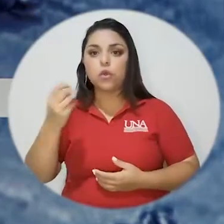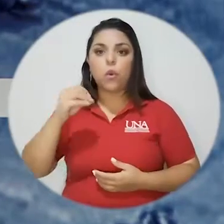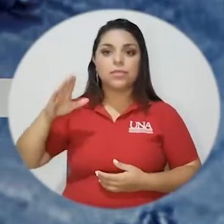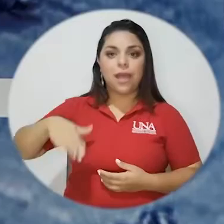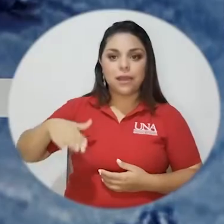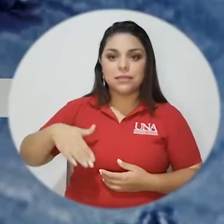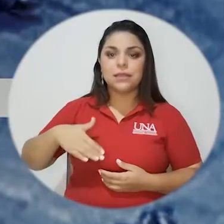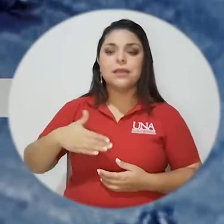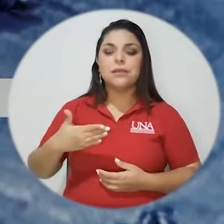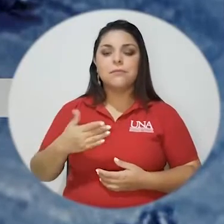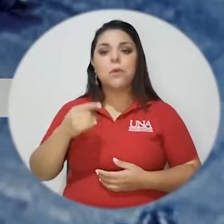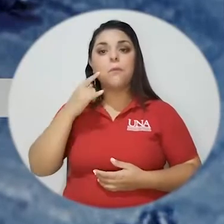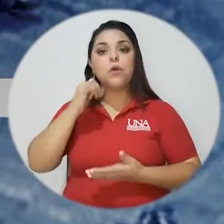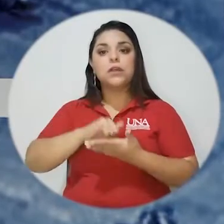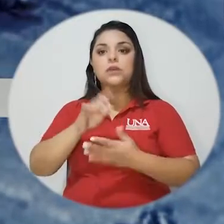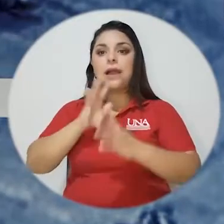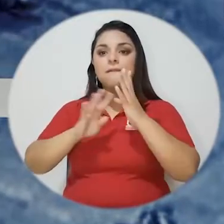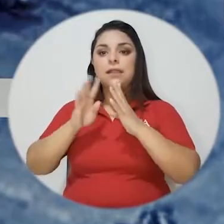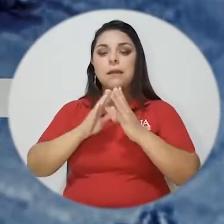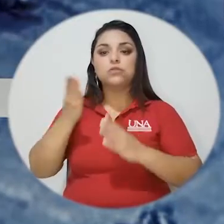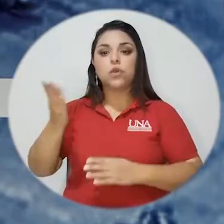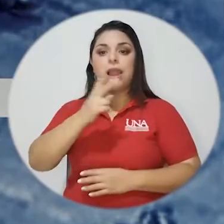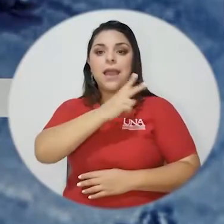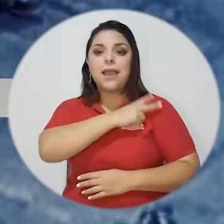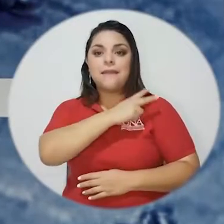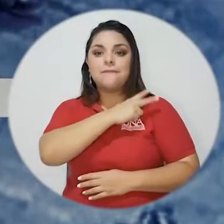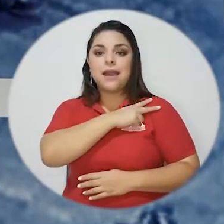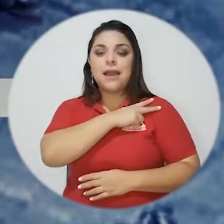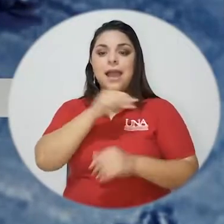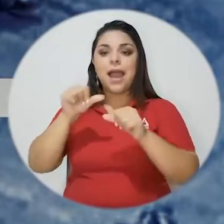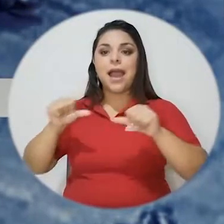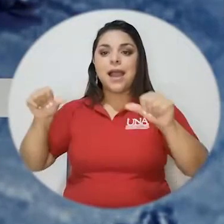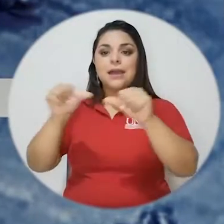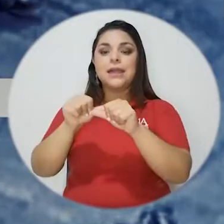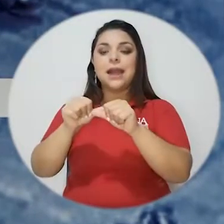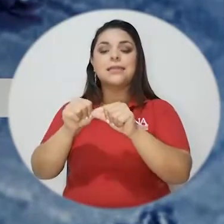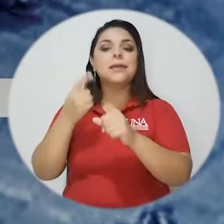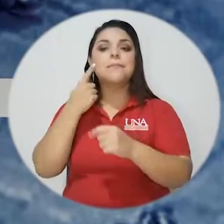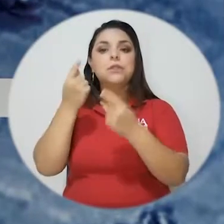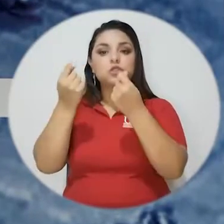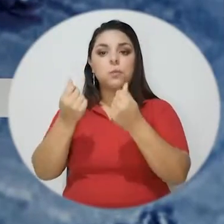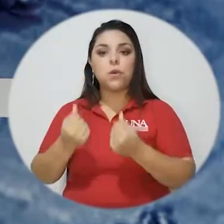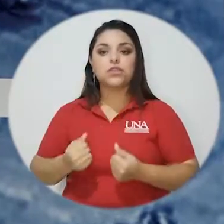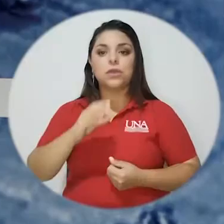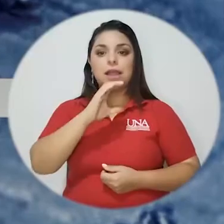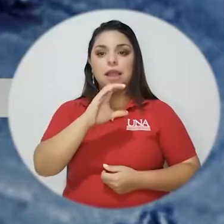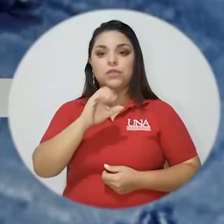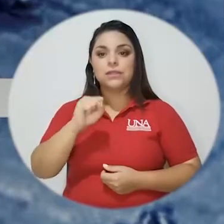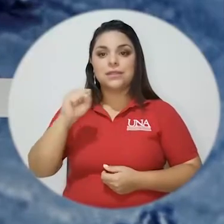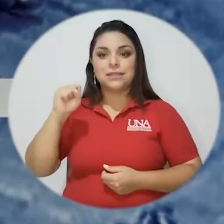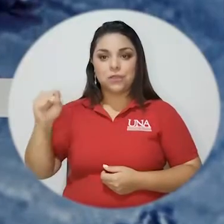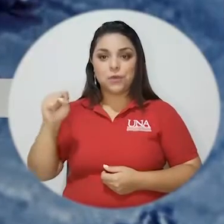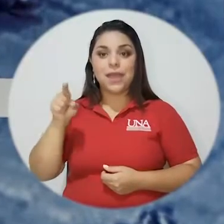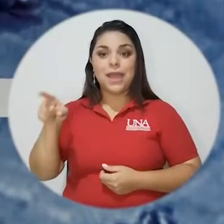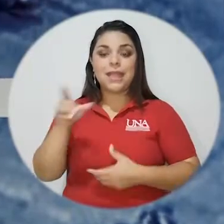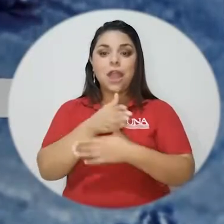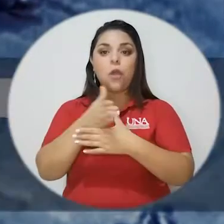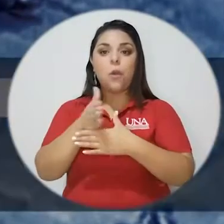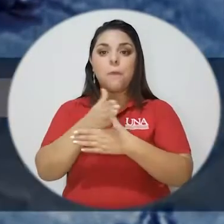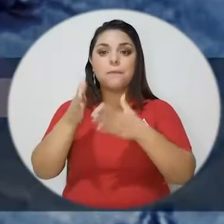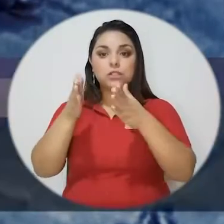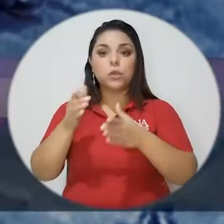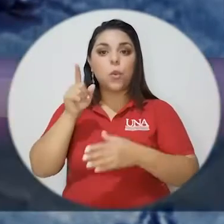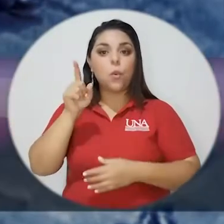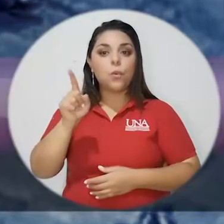Nájera Rodríguez, quien es la jefa del área de formulación de presupuesto de la Caja Costarricense del Seguro Social, quien compartió con